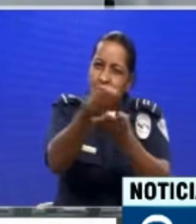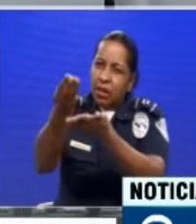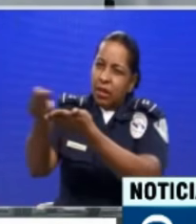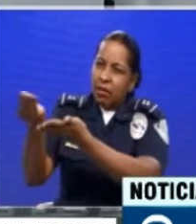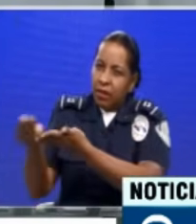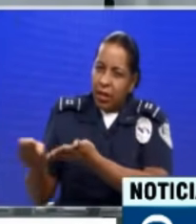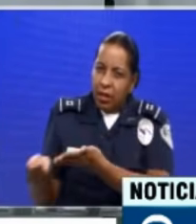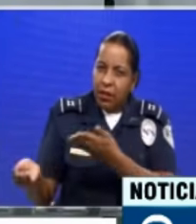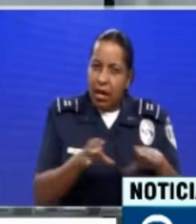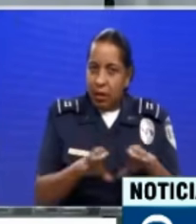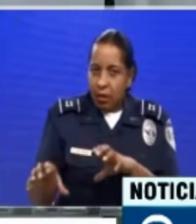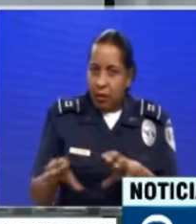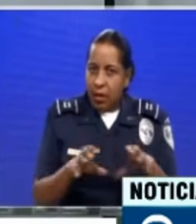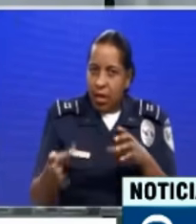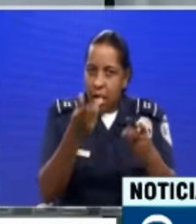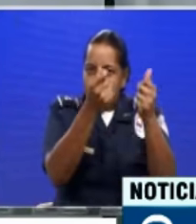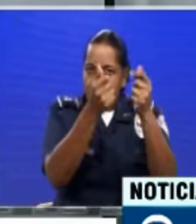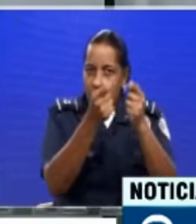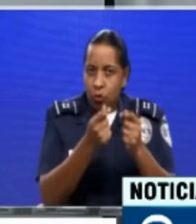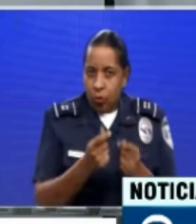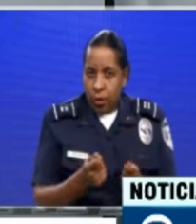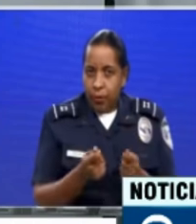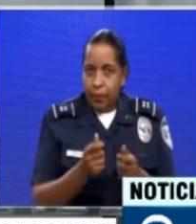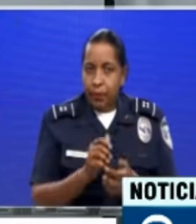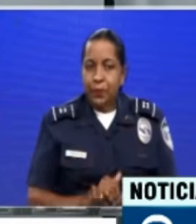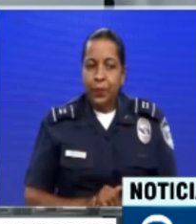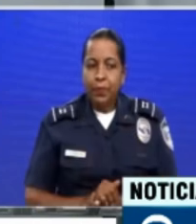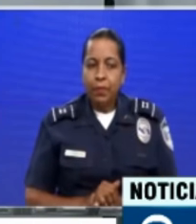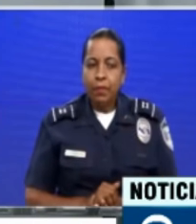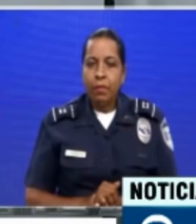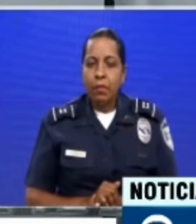y diferentes actividades económicas.